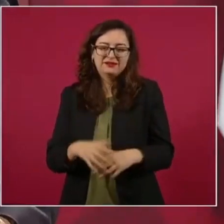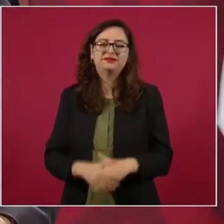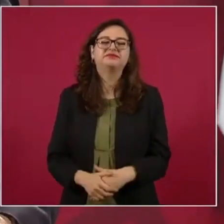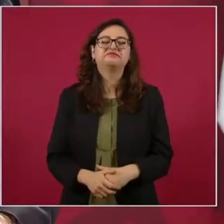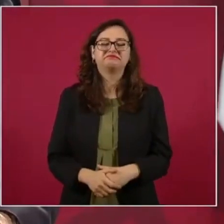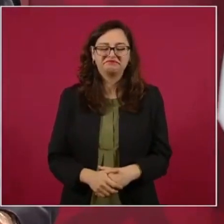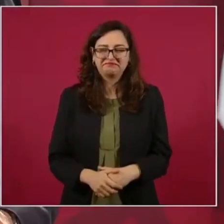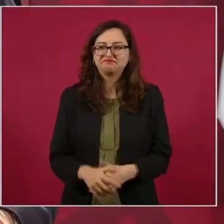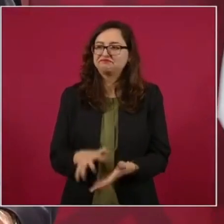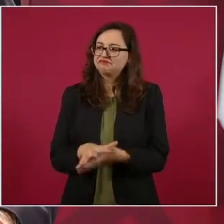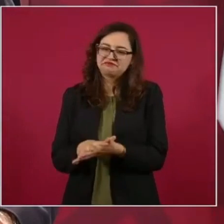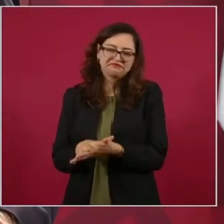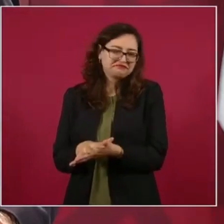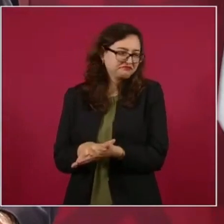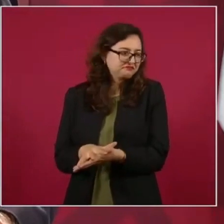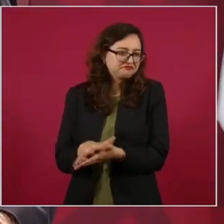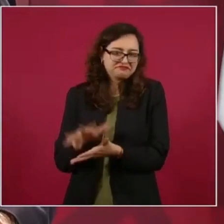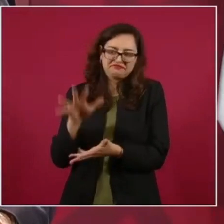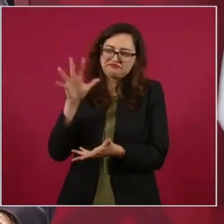que